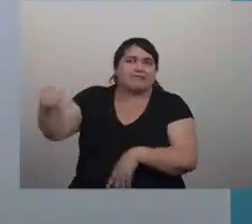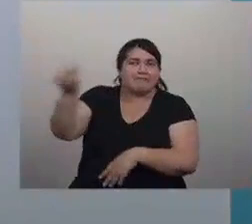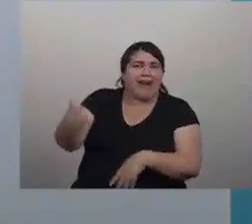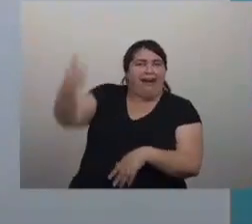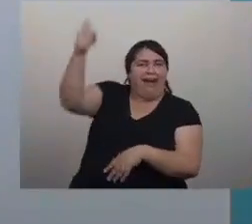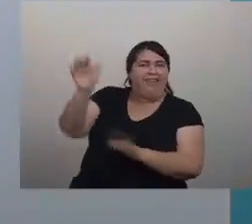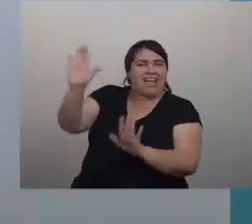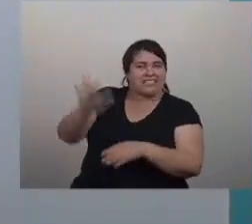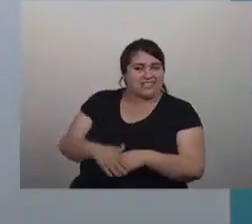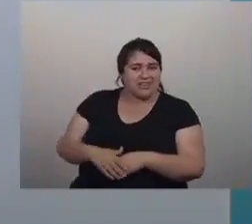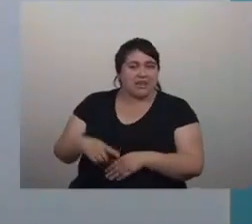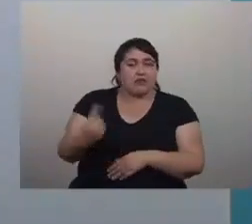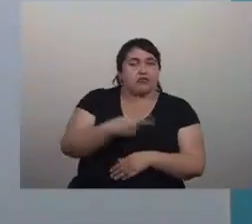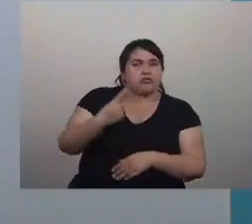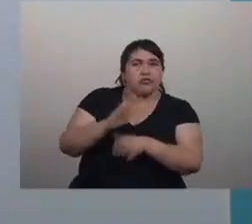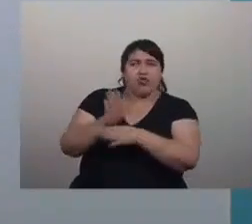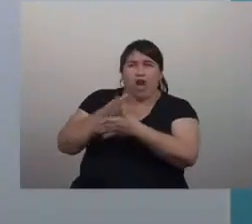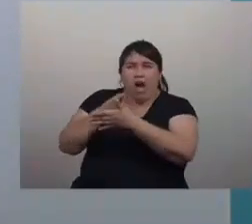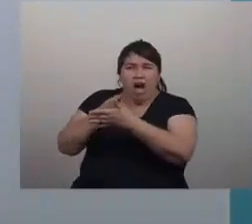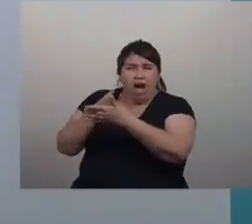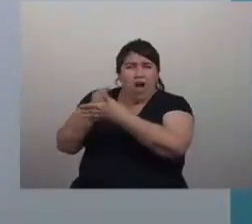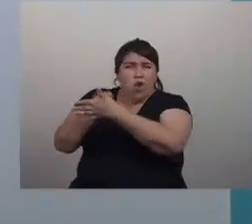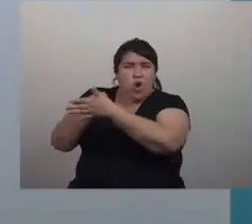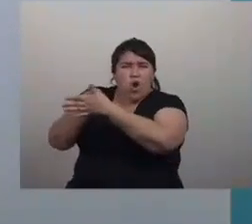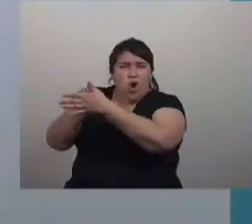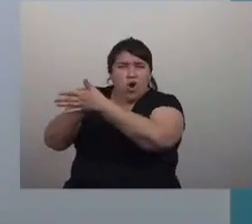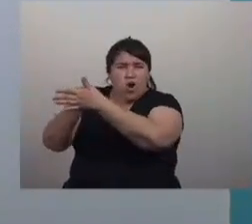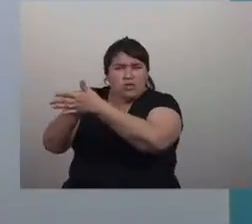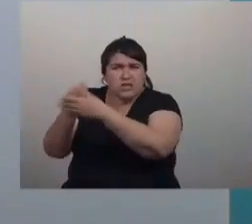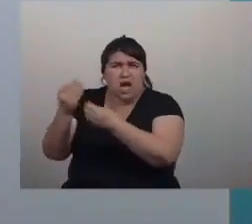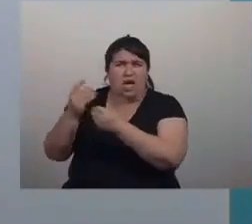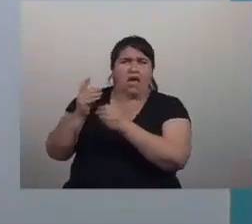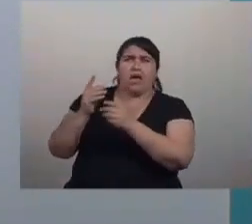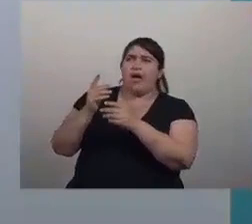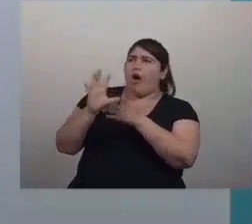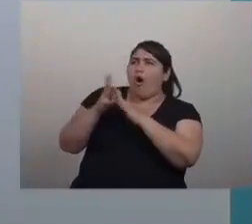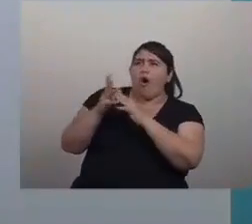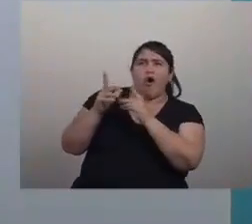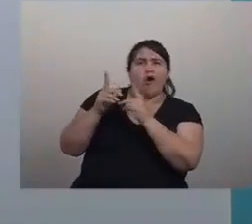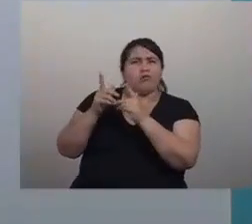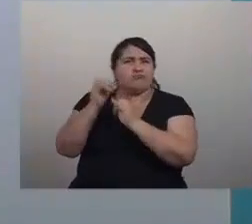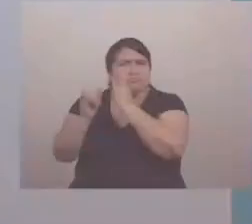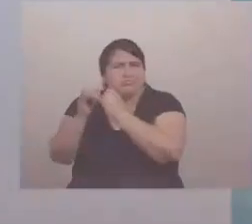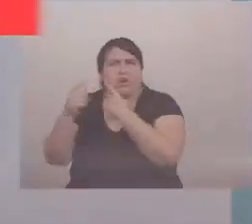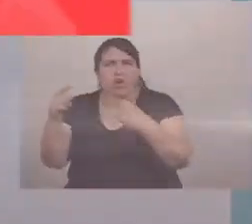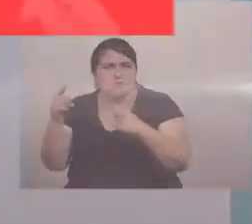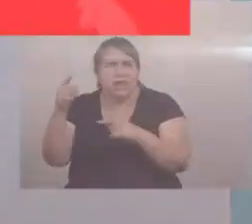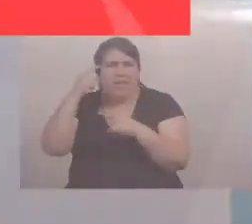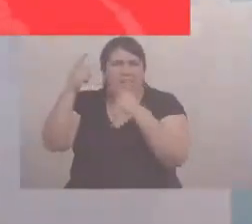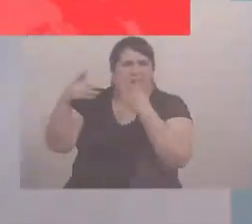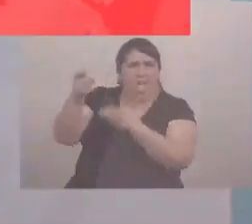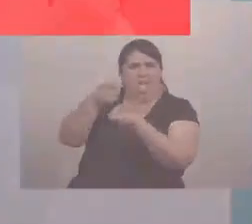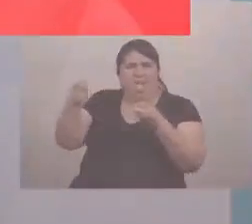tener que nosotros dejemos de luchar que nosotros dejemos de disputar en el terreno de las ideas